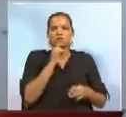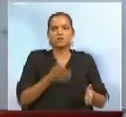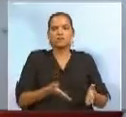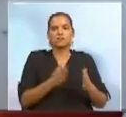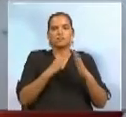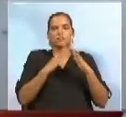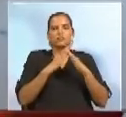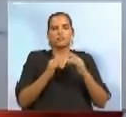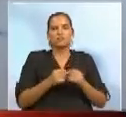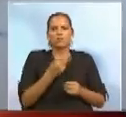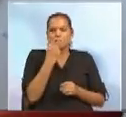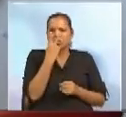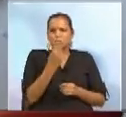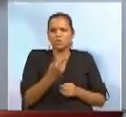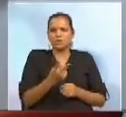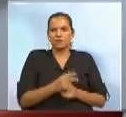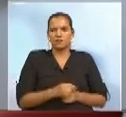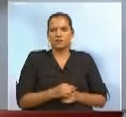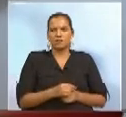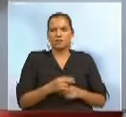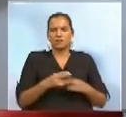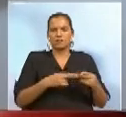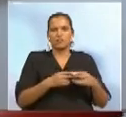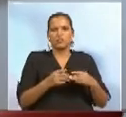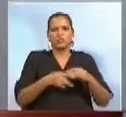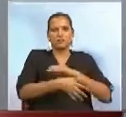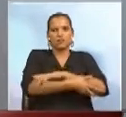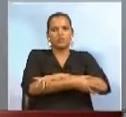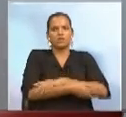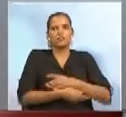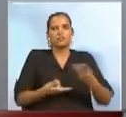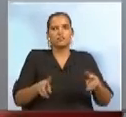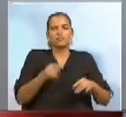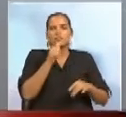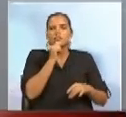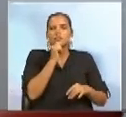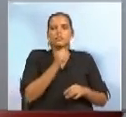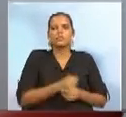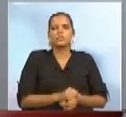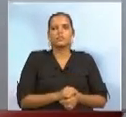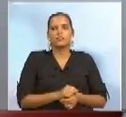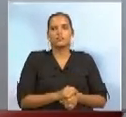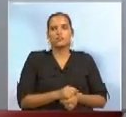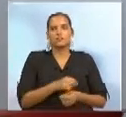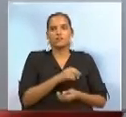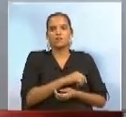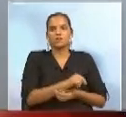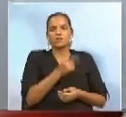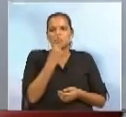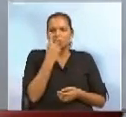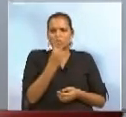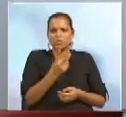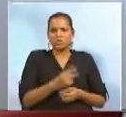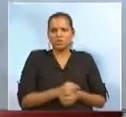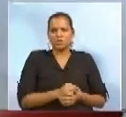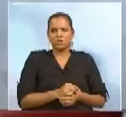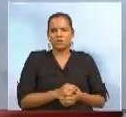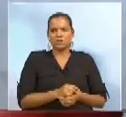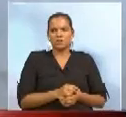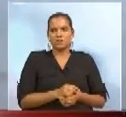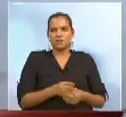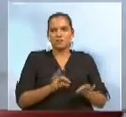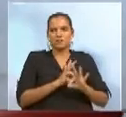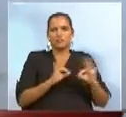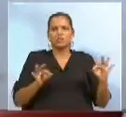casas. Algunos miraban con asombro la obra del malecón, que también se llenó de agua, líquido que quisieran observar en una manguera